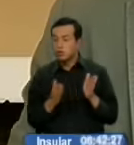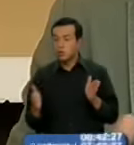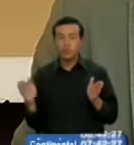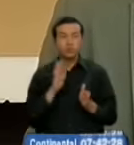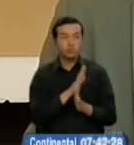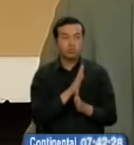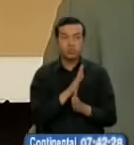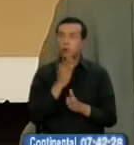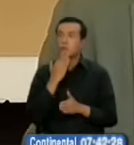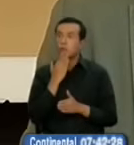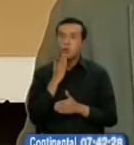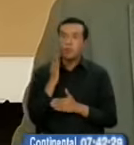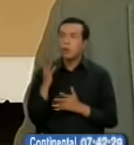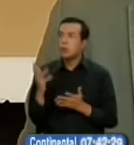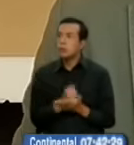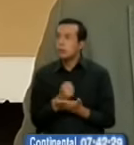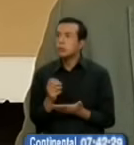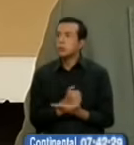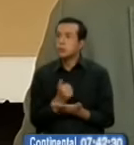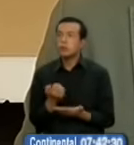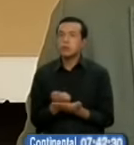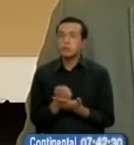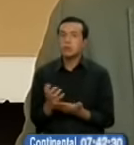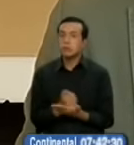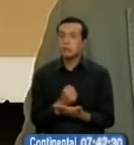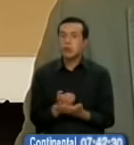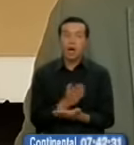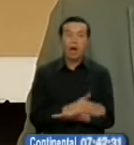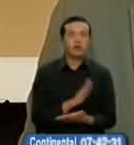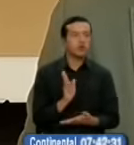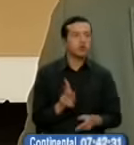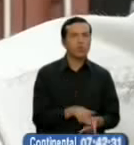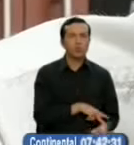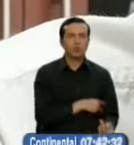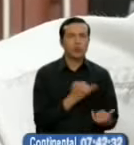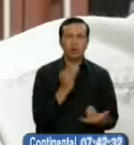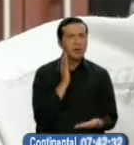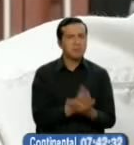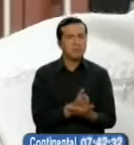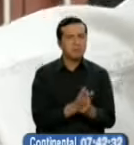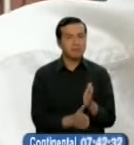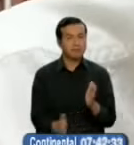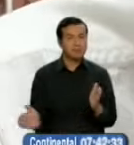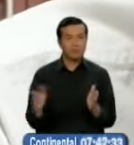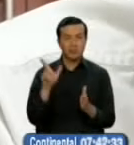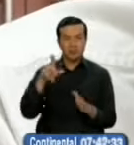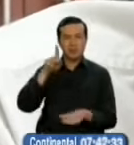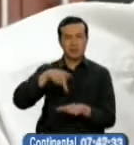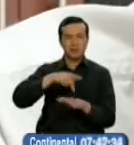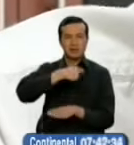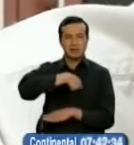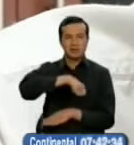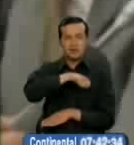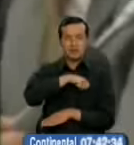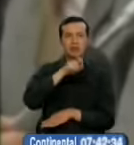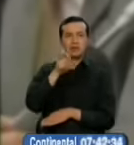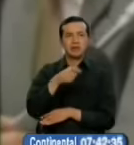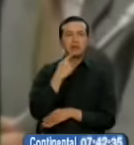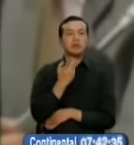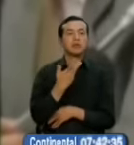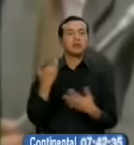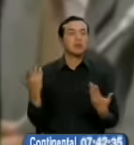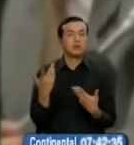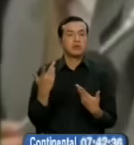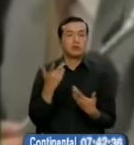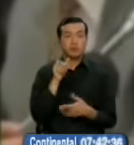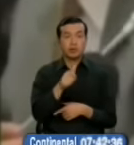lo grueso del queso económico como ellos estaban acostumbrados. Por su parte, el experto español Fernando Casado afirma que